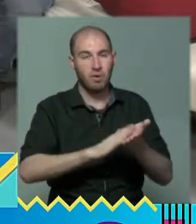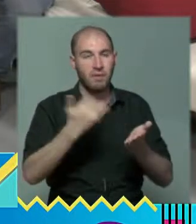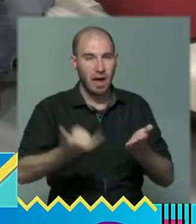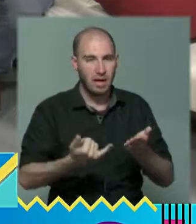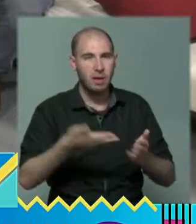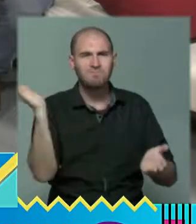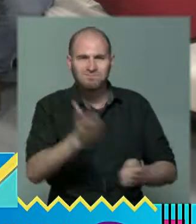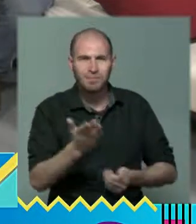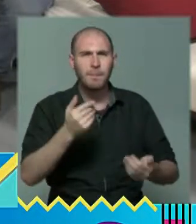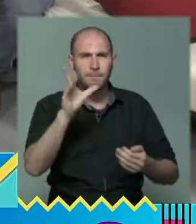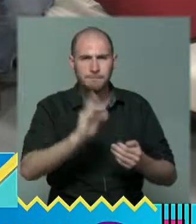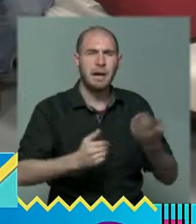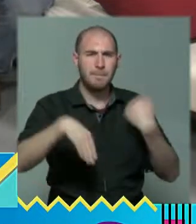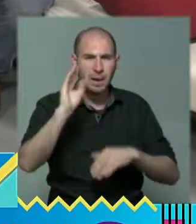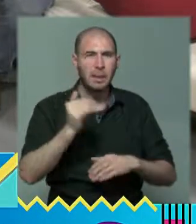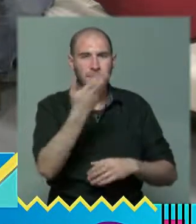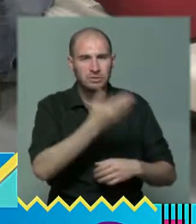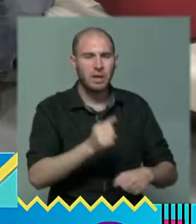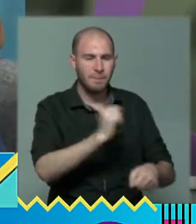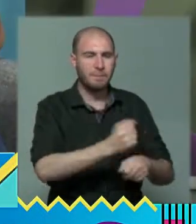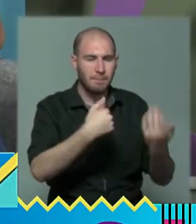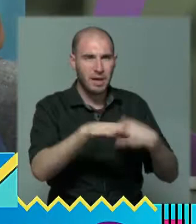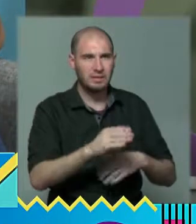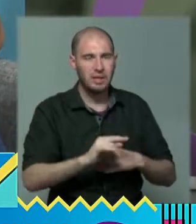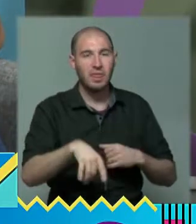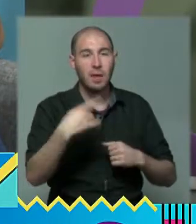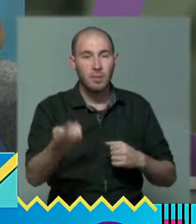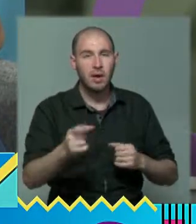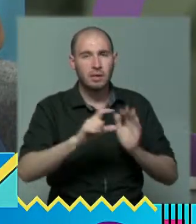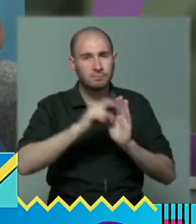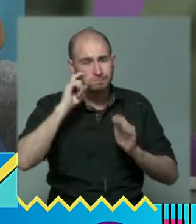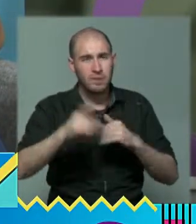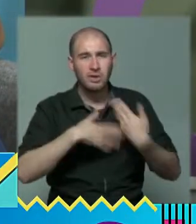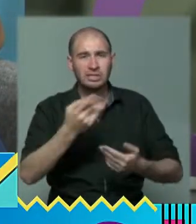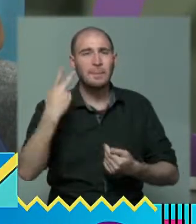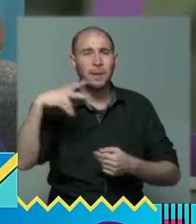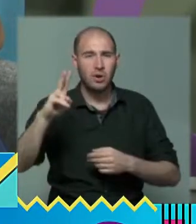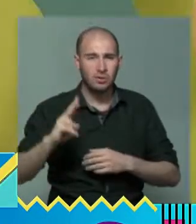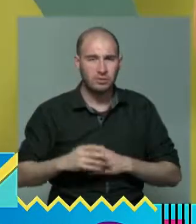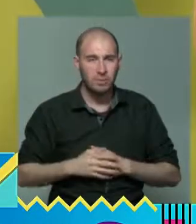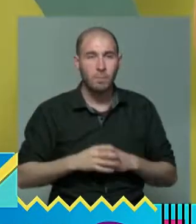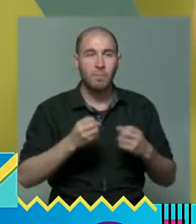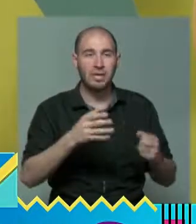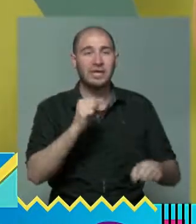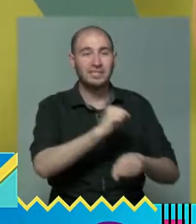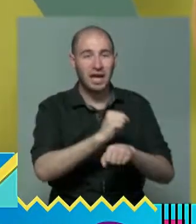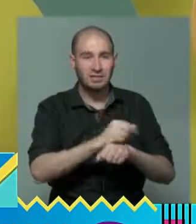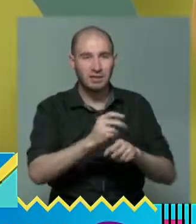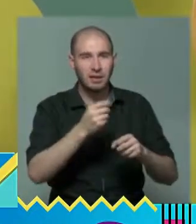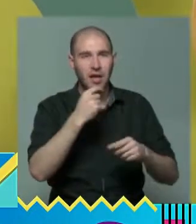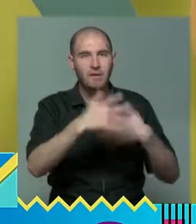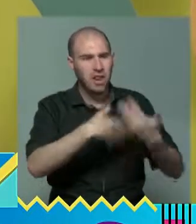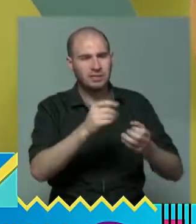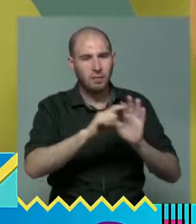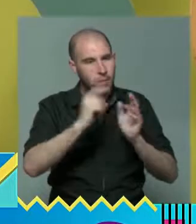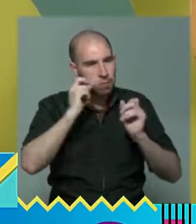Mientras más punitivo es un país, mientras más personas tiene encerrada, mayor cantidad de delitos de violencia tiene afuera. Porque la cárcel es reproductora del